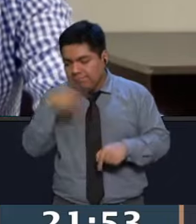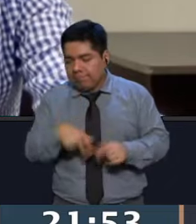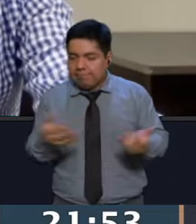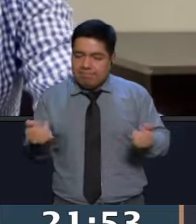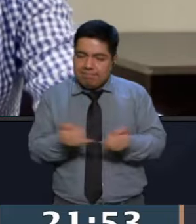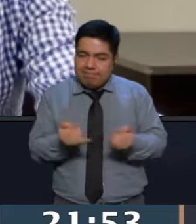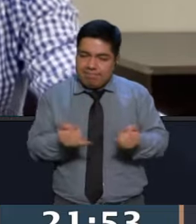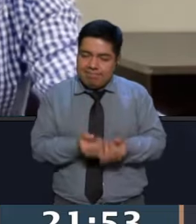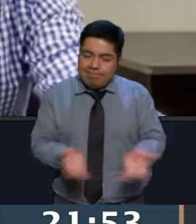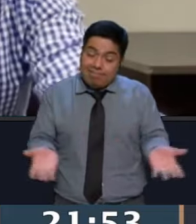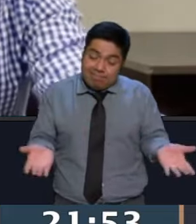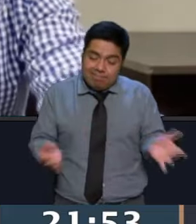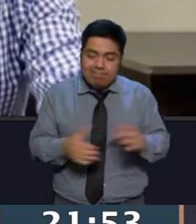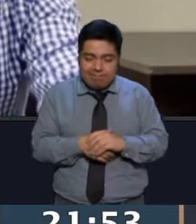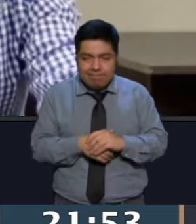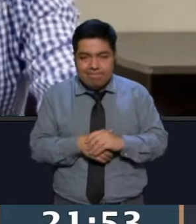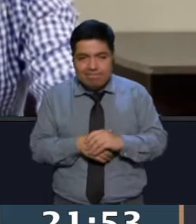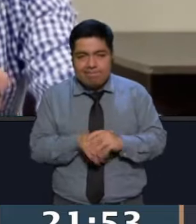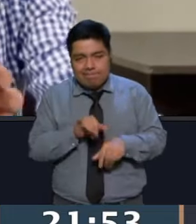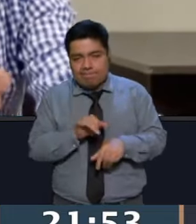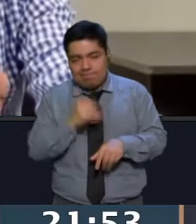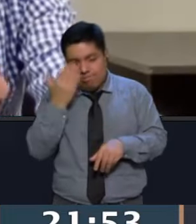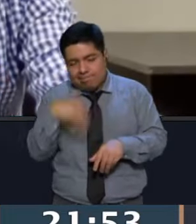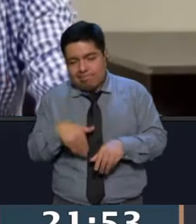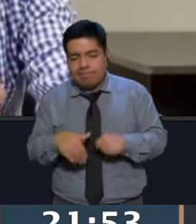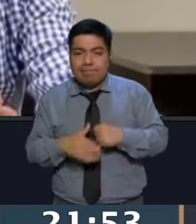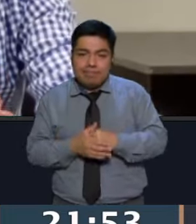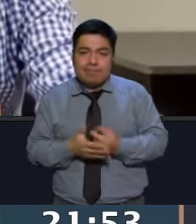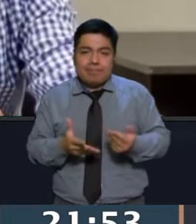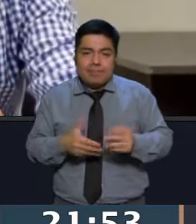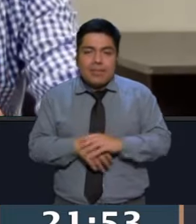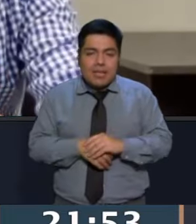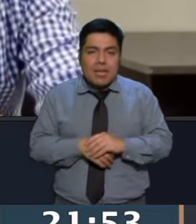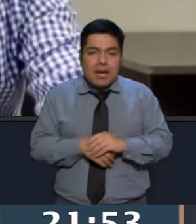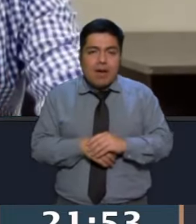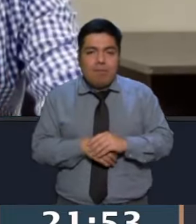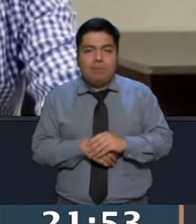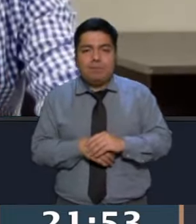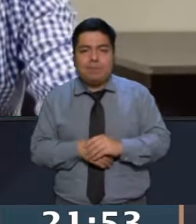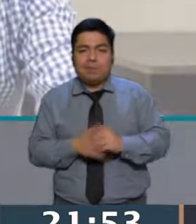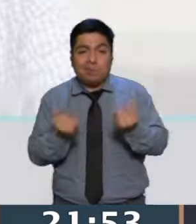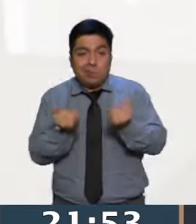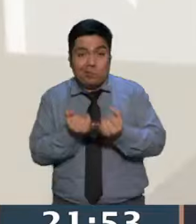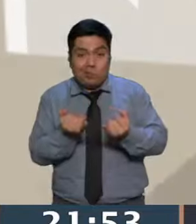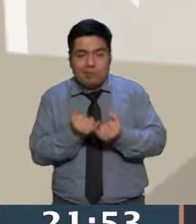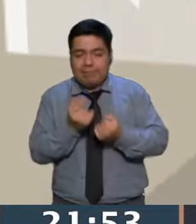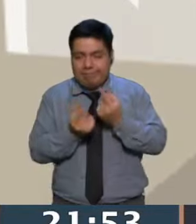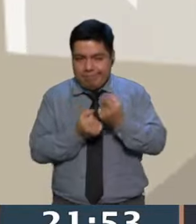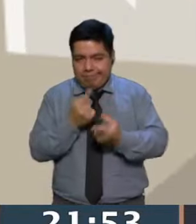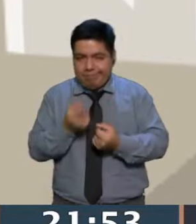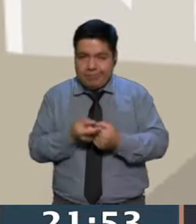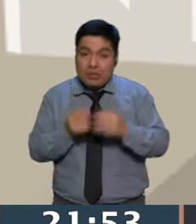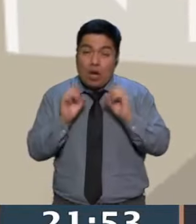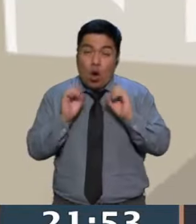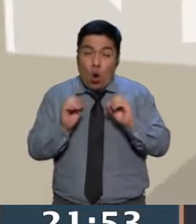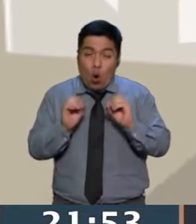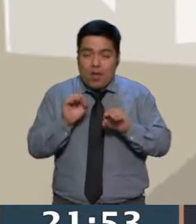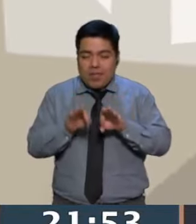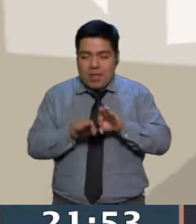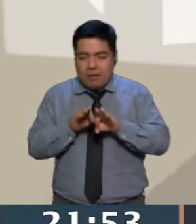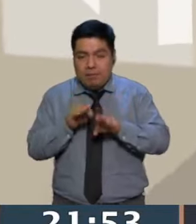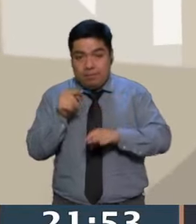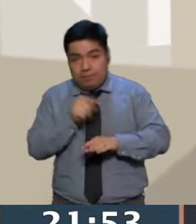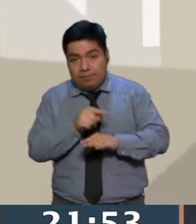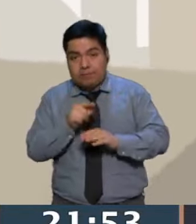pasando en nuestro país. Sí, está pasando desde luego, y también, por ejemplo, intentar llevar a